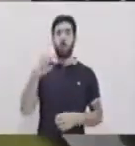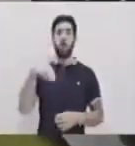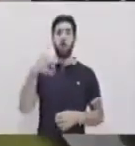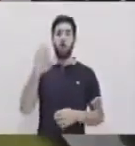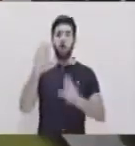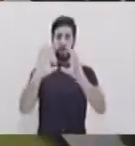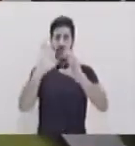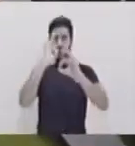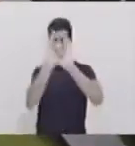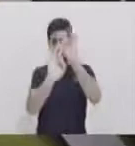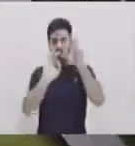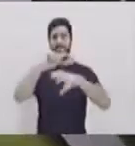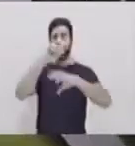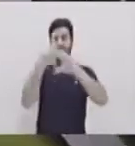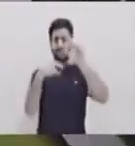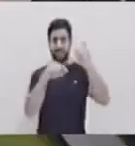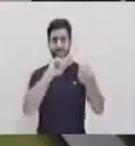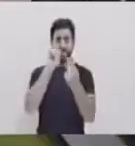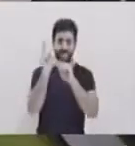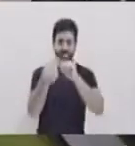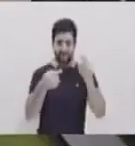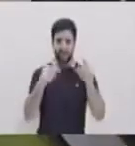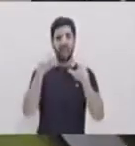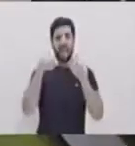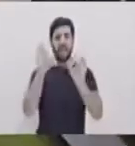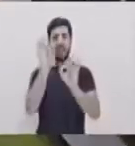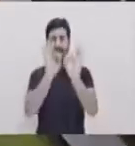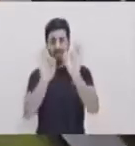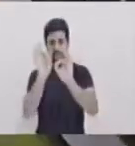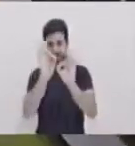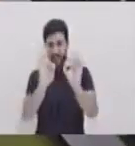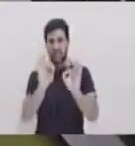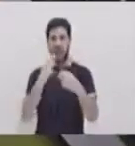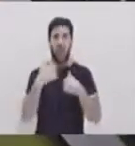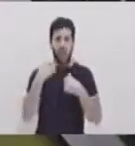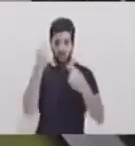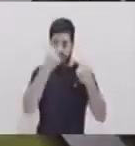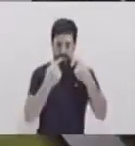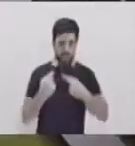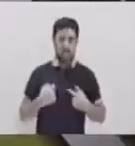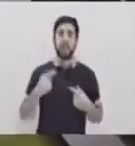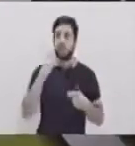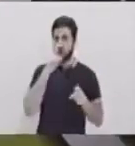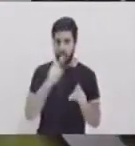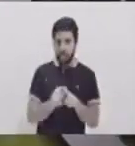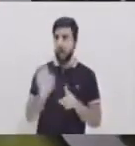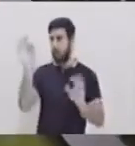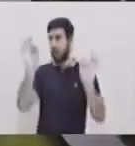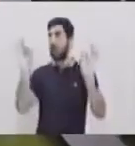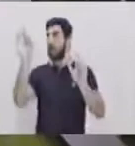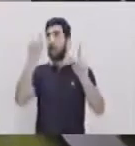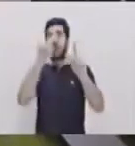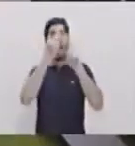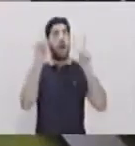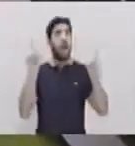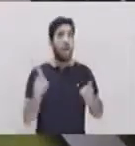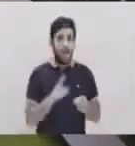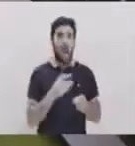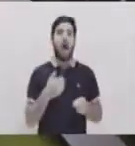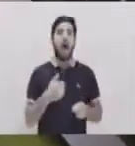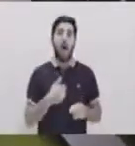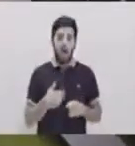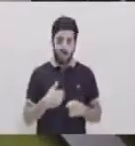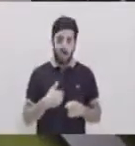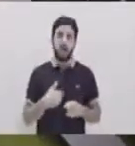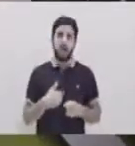átomo. Claro. Estos átomos se encuentran dispersos en todo lo que está ocupando un